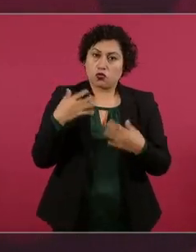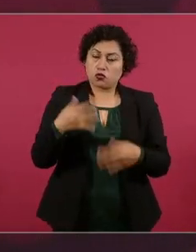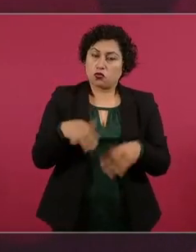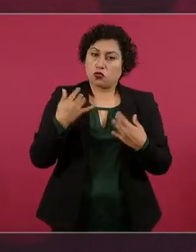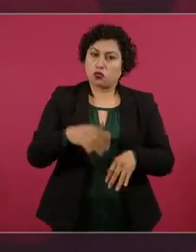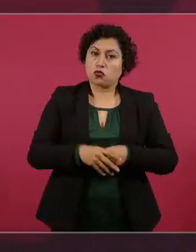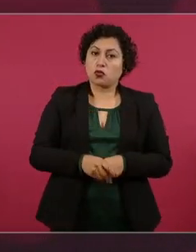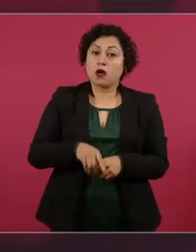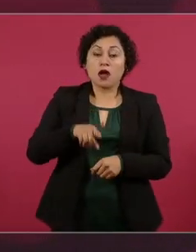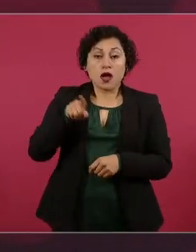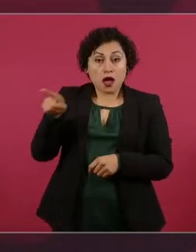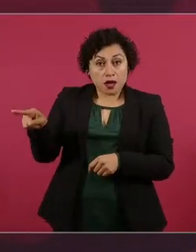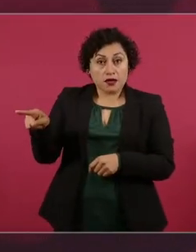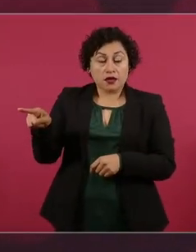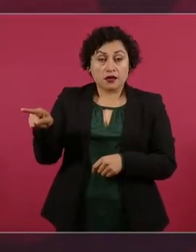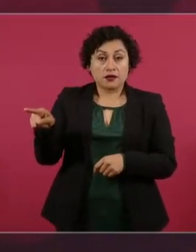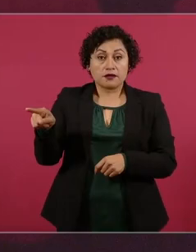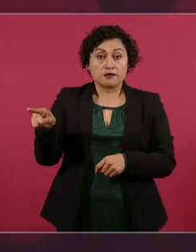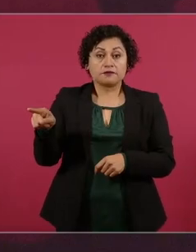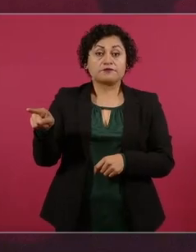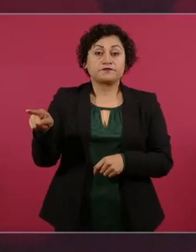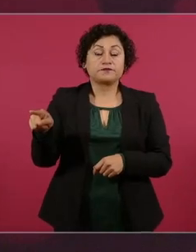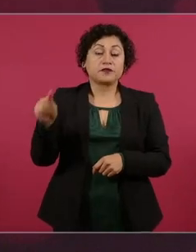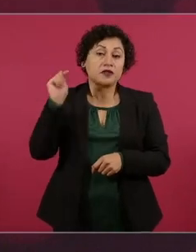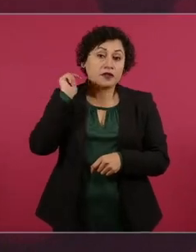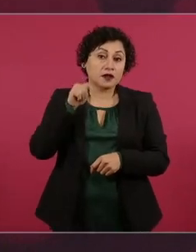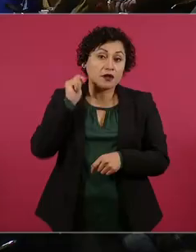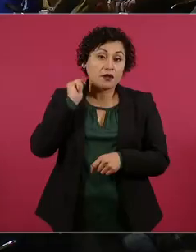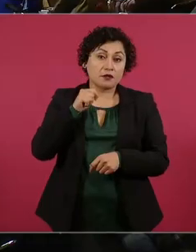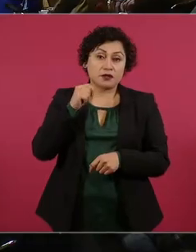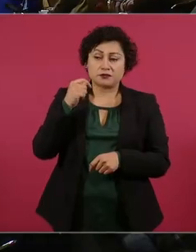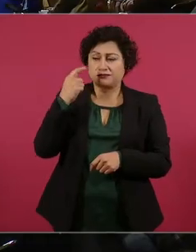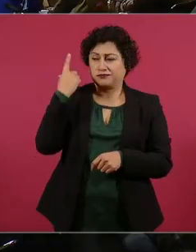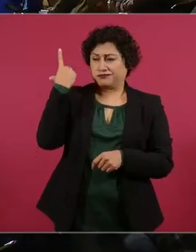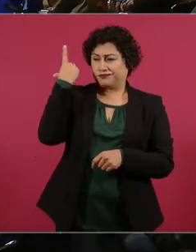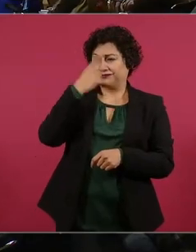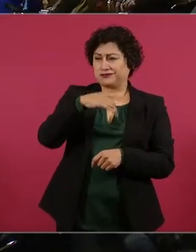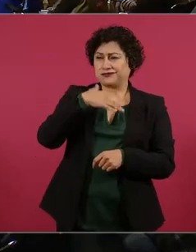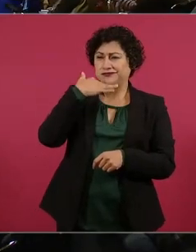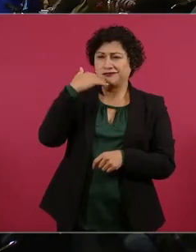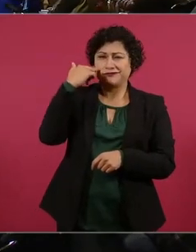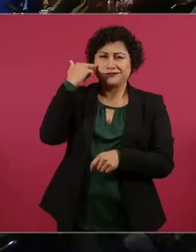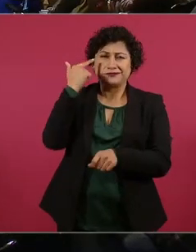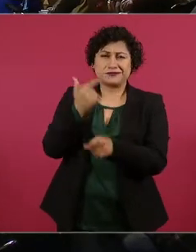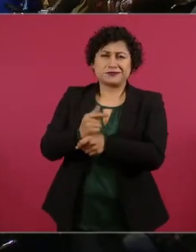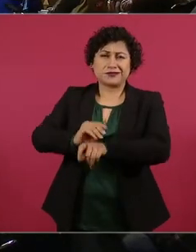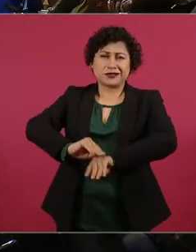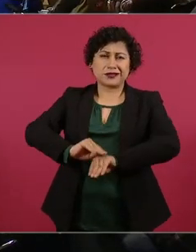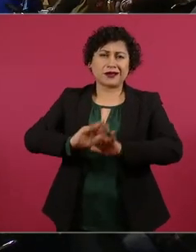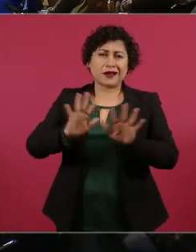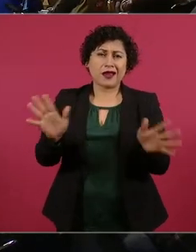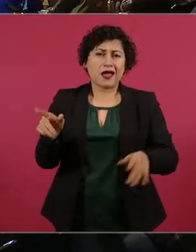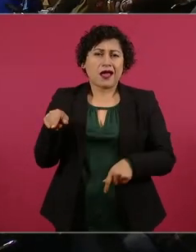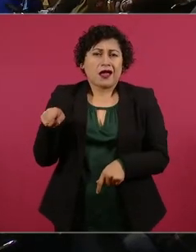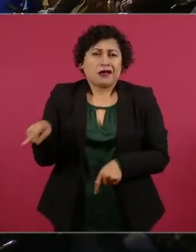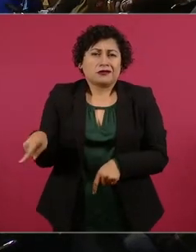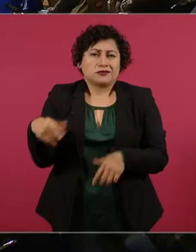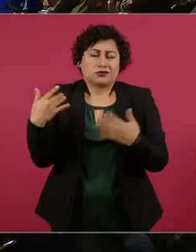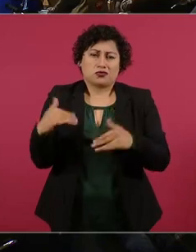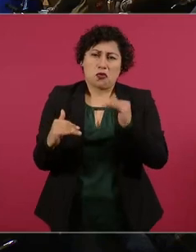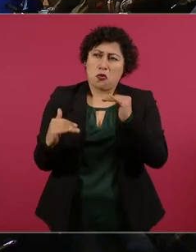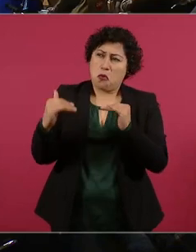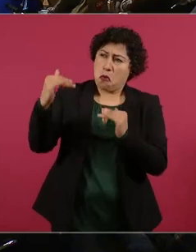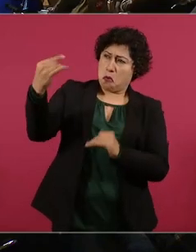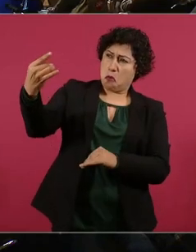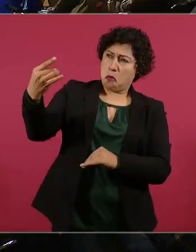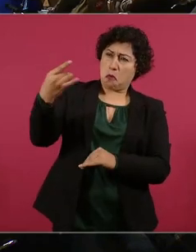en Cárdenas era un fraude descarado. Se había ganado con muchísima